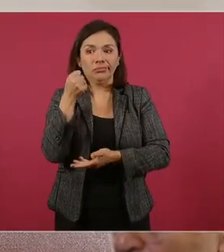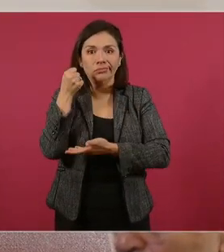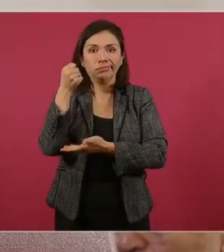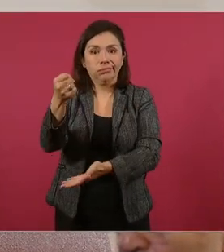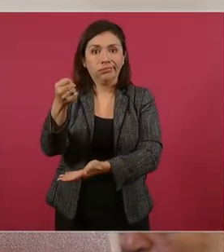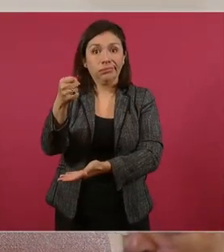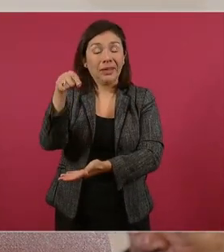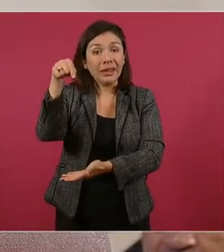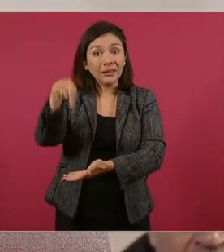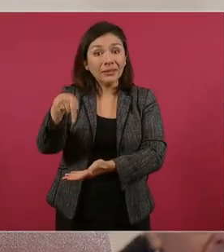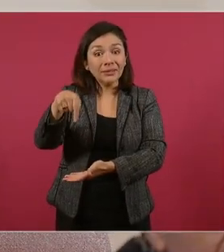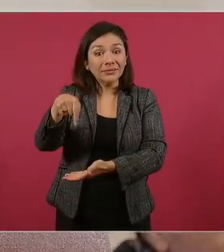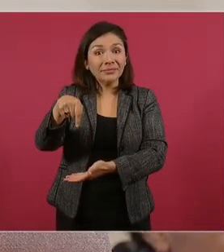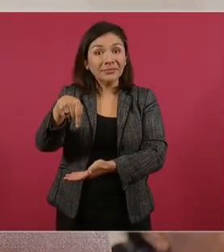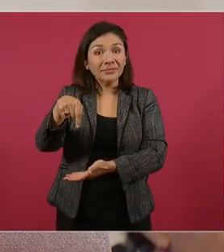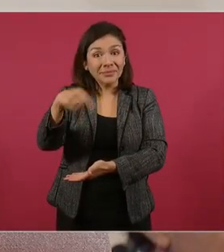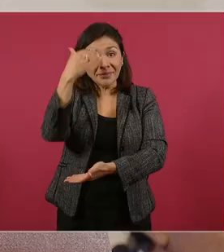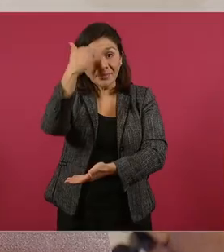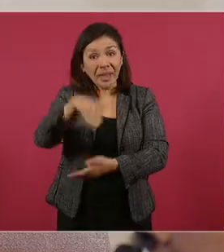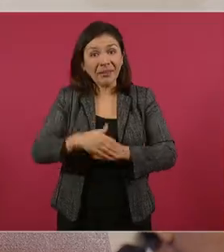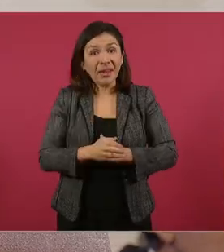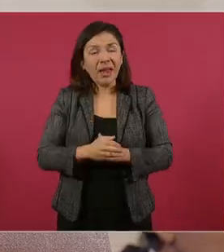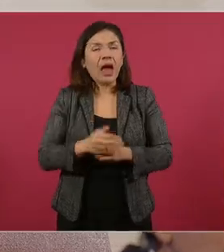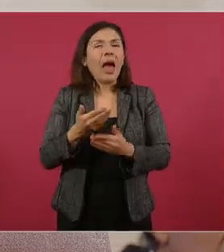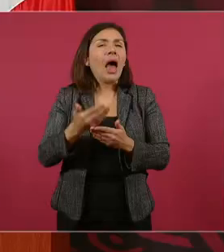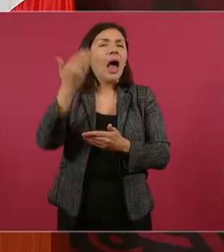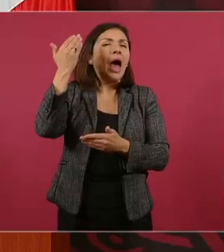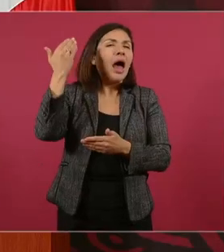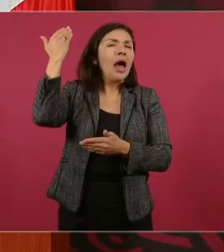¿Saben cuánto destinaron a los jóvenes